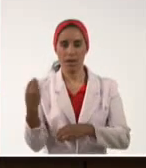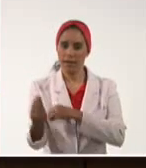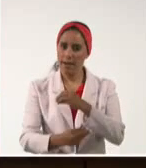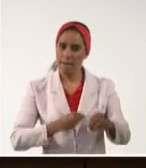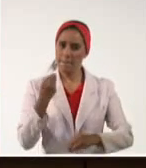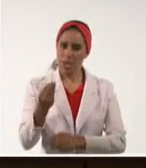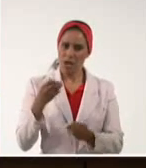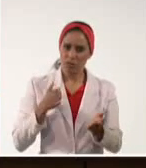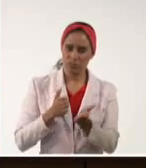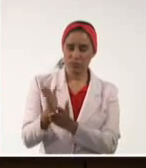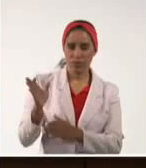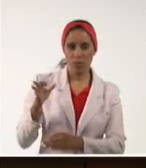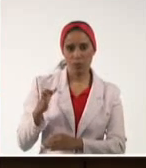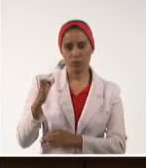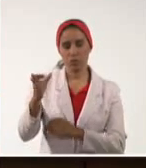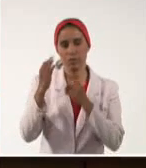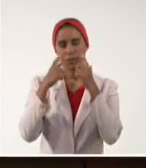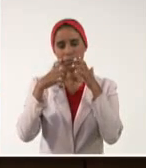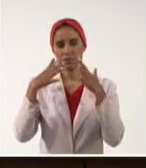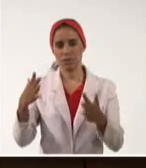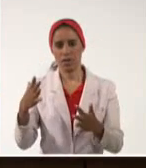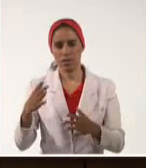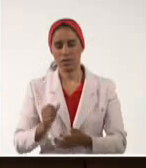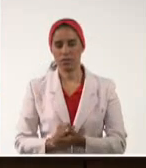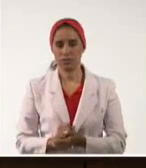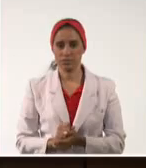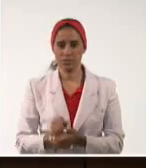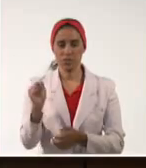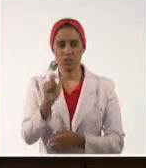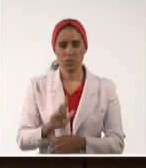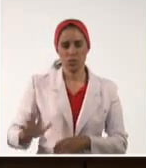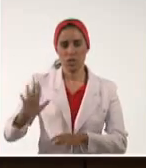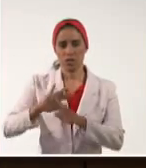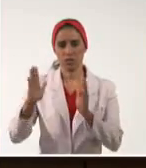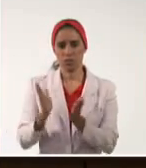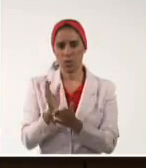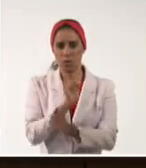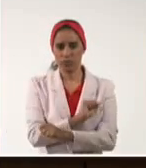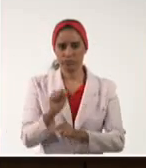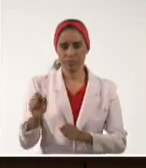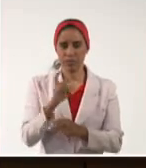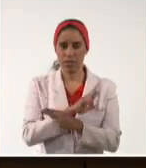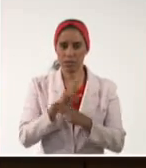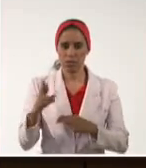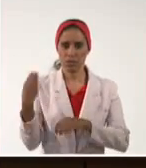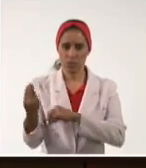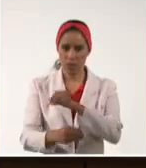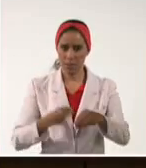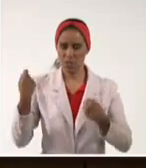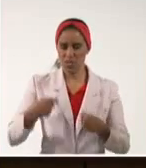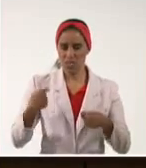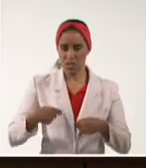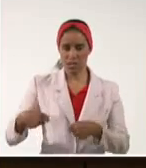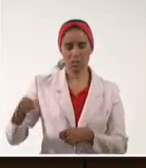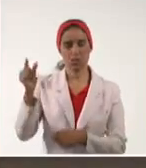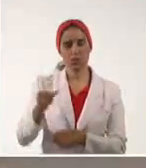cambiado para mantener y superar las conquistas sociales que la revolución convirtió en derechos del pueblo.